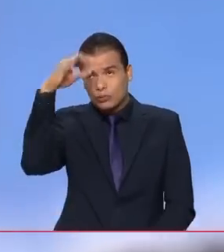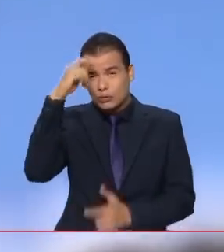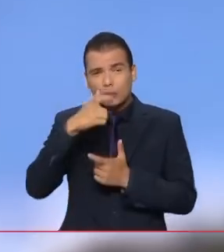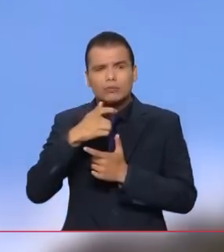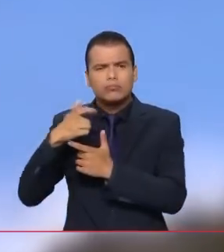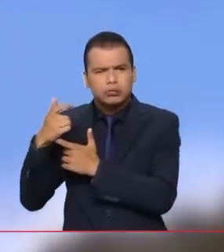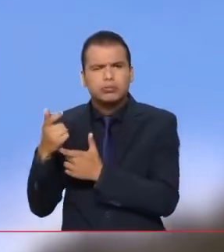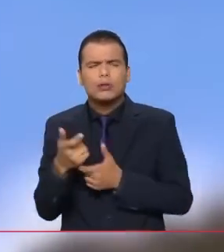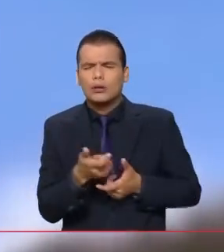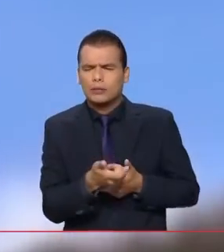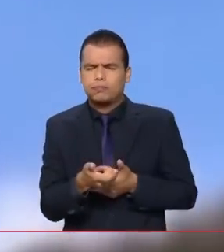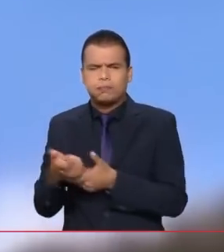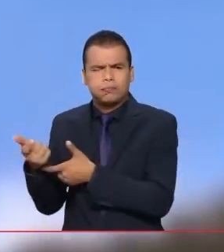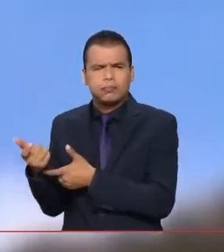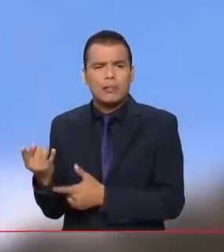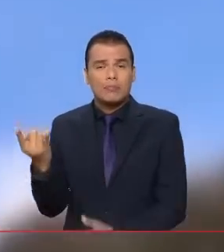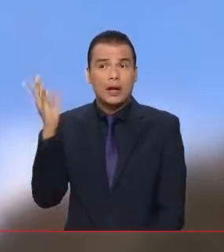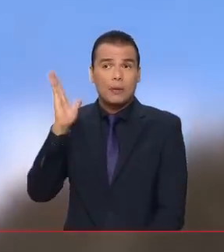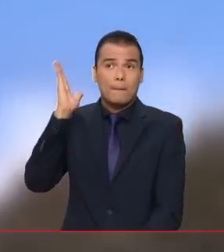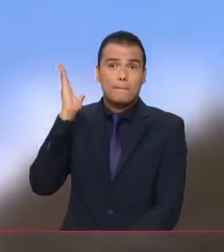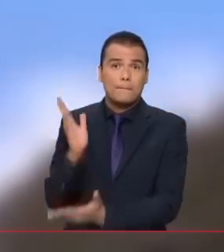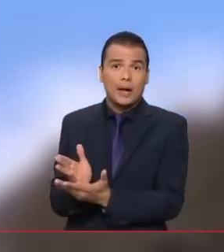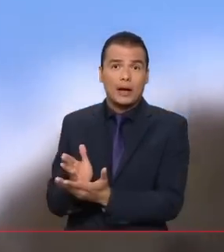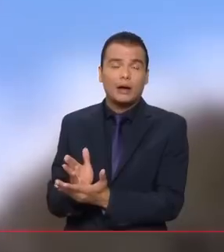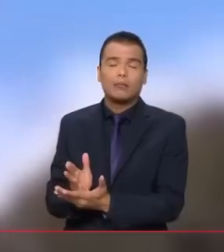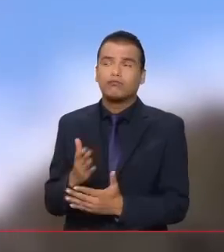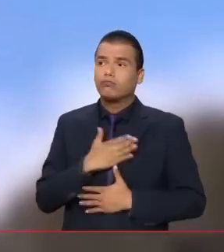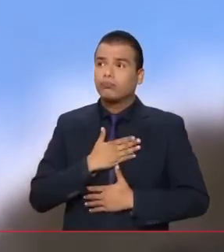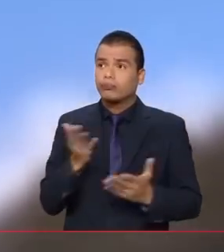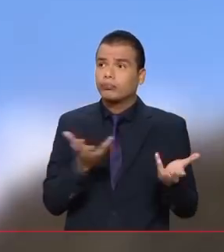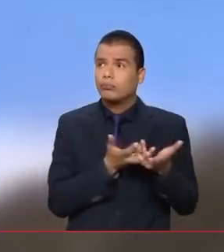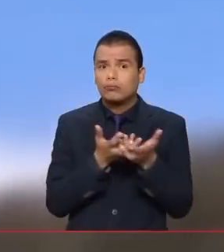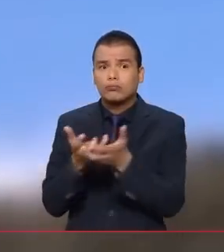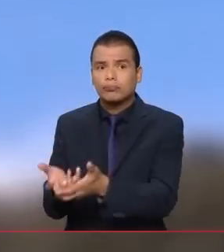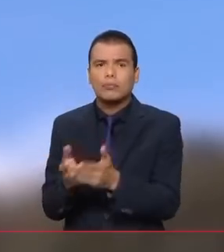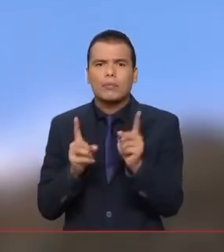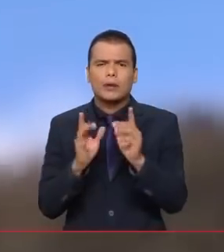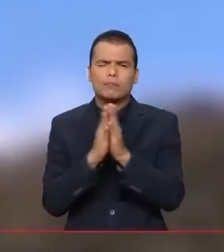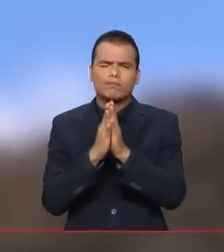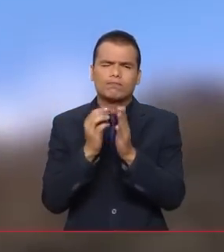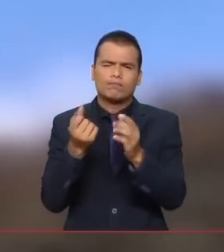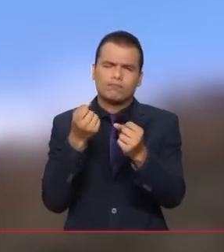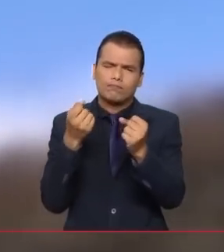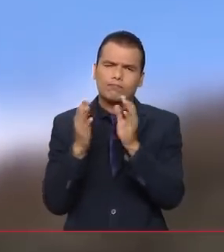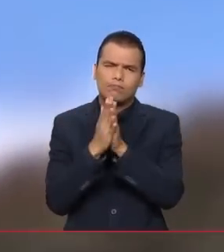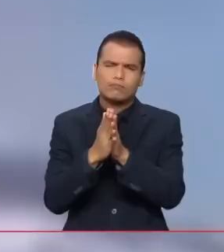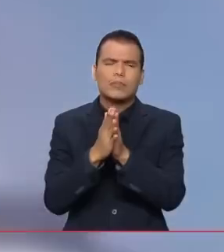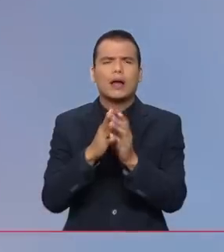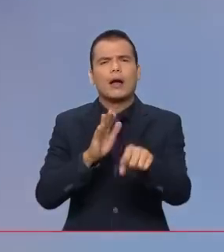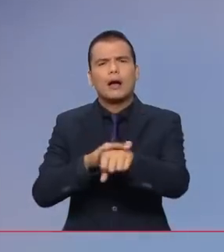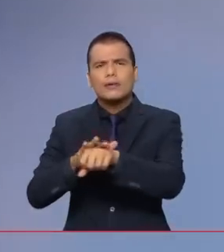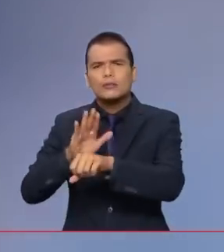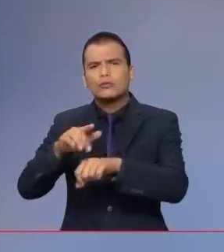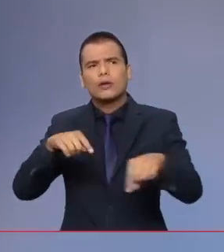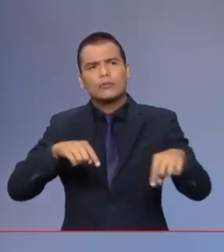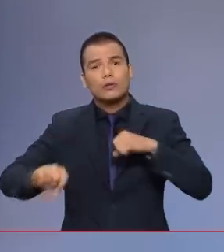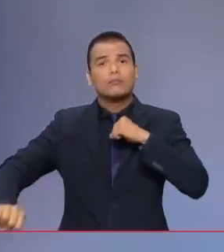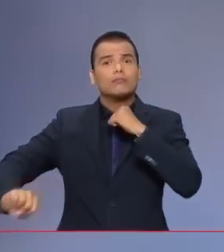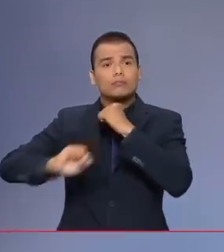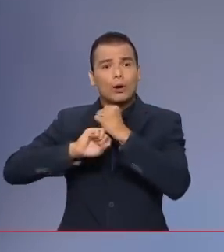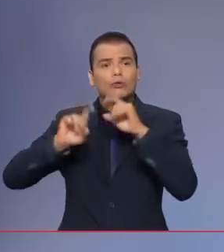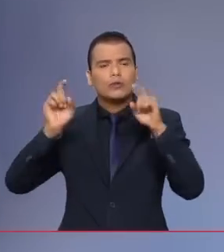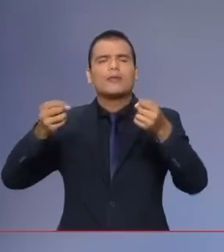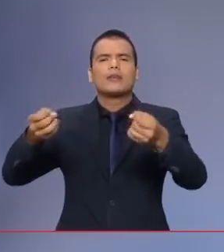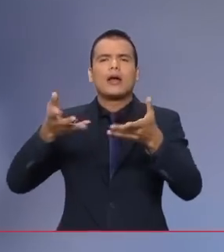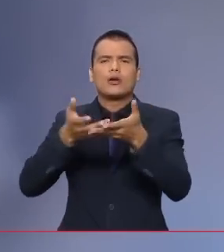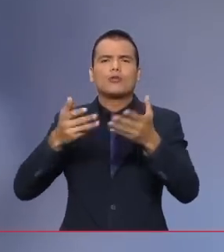prepara constantemente para atender un eventual llamado. Sin embargo, piden fortalecer ese organismo de socorro en aspectos como las